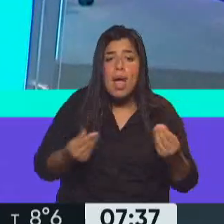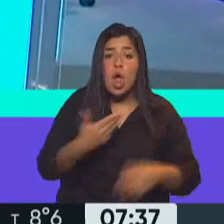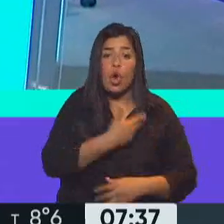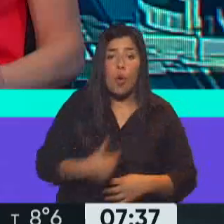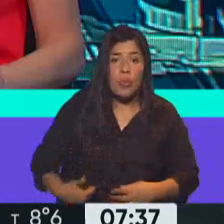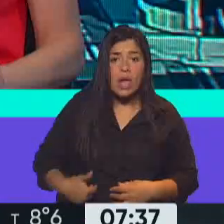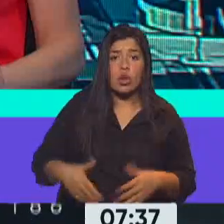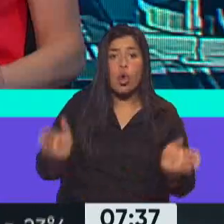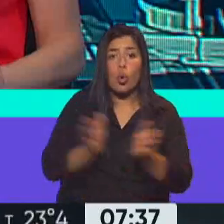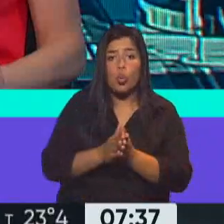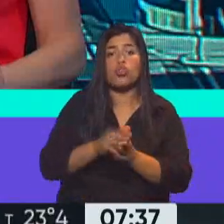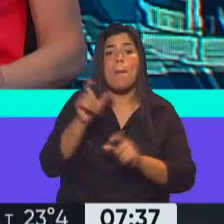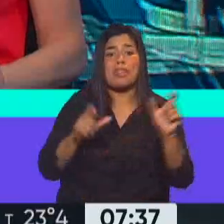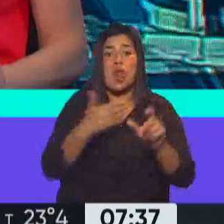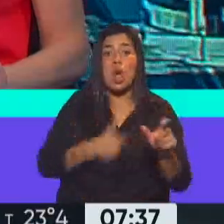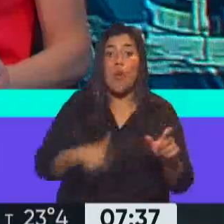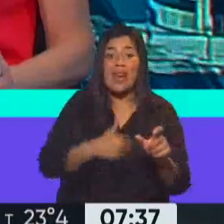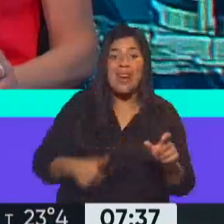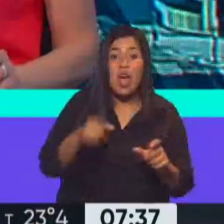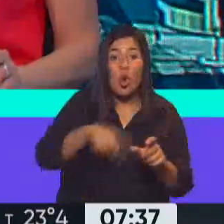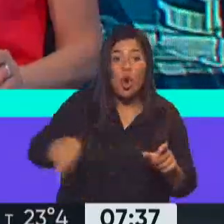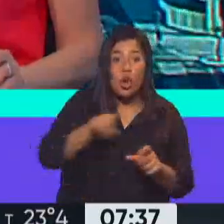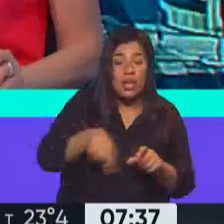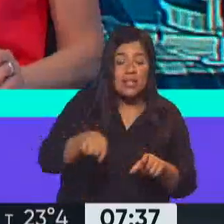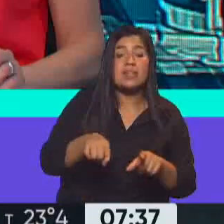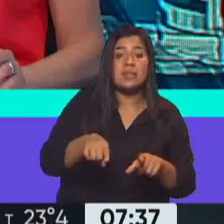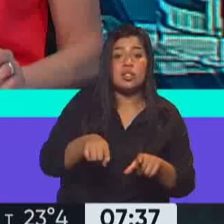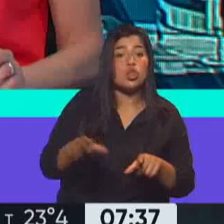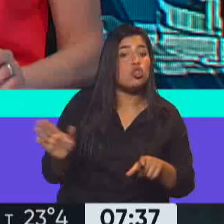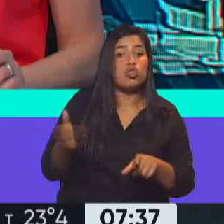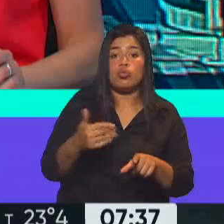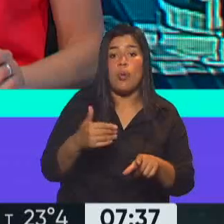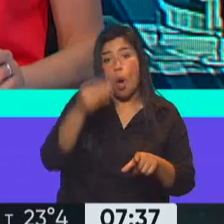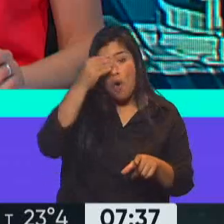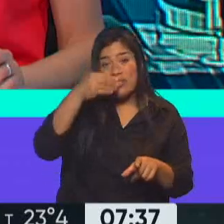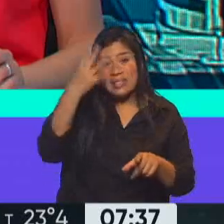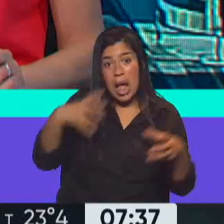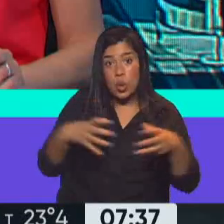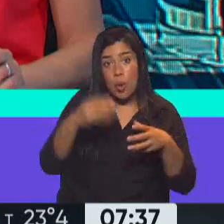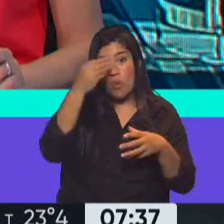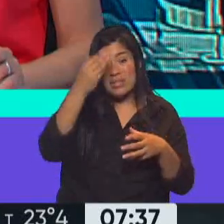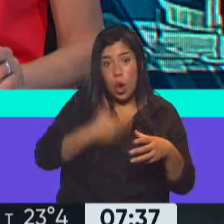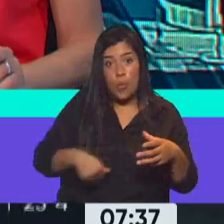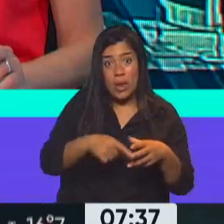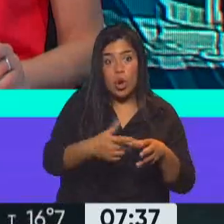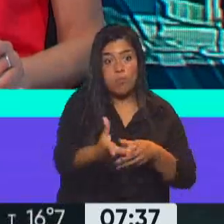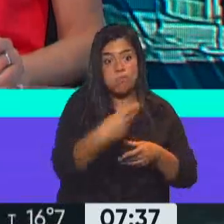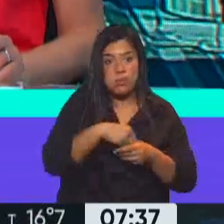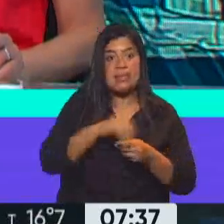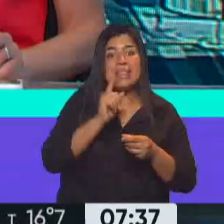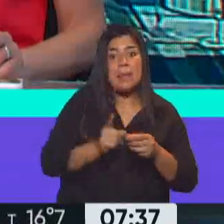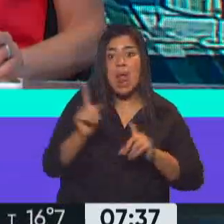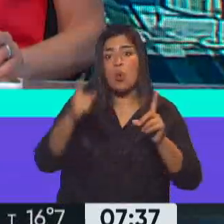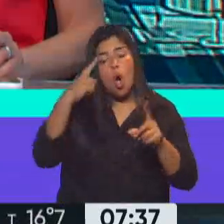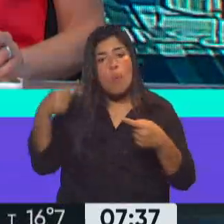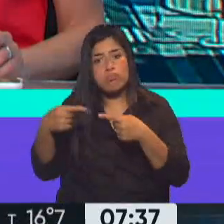con sus gobernadores y con los gobernadores que representan a aquellos diputados que no le dieron el presupuesto, y los